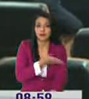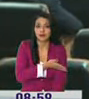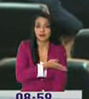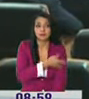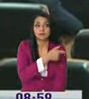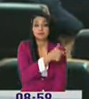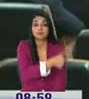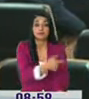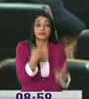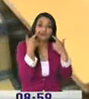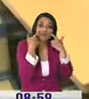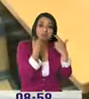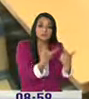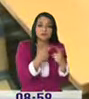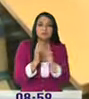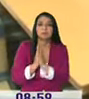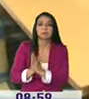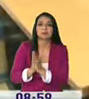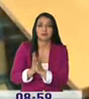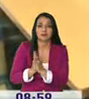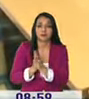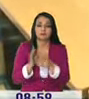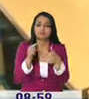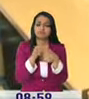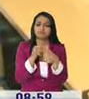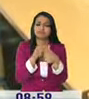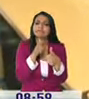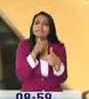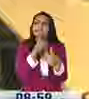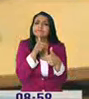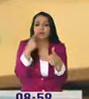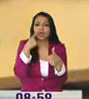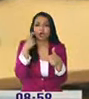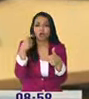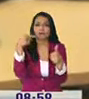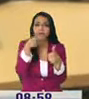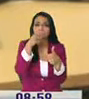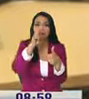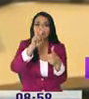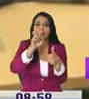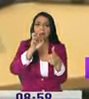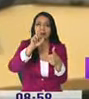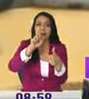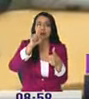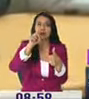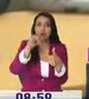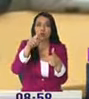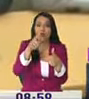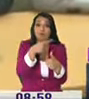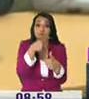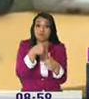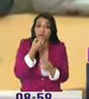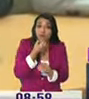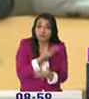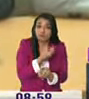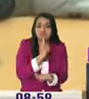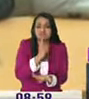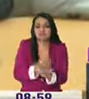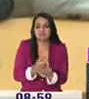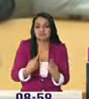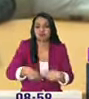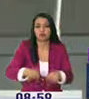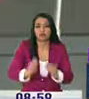la Fiscalía General del Estado. El primero en rendir su declaración fue Clever Verduga, quien confesó que facturaba en exceso